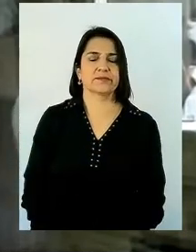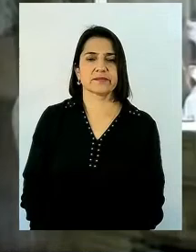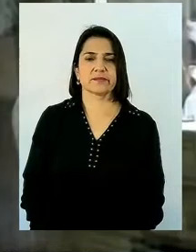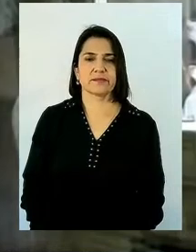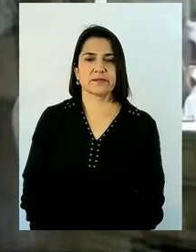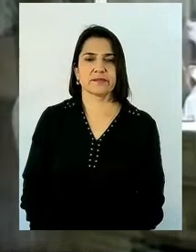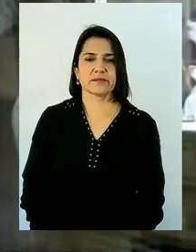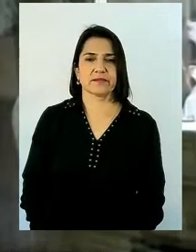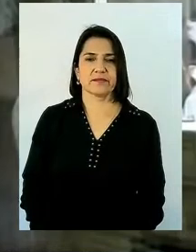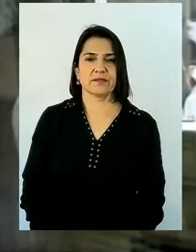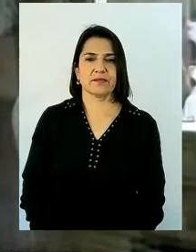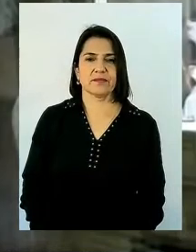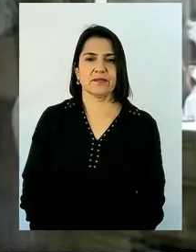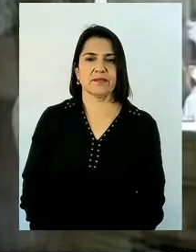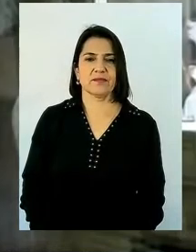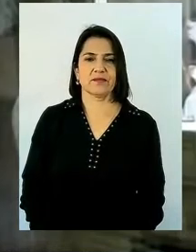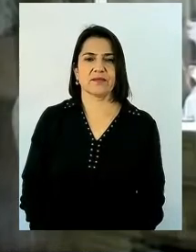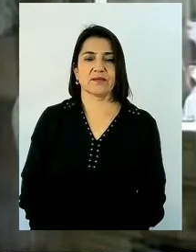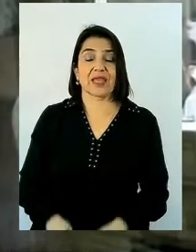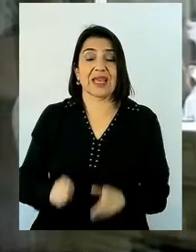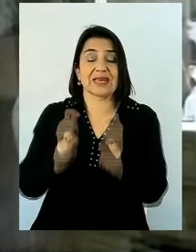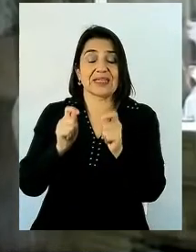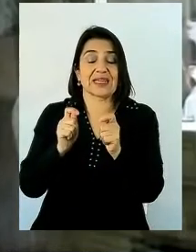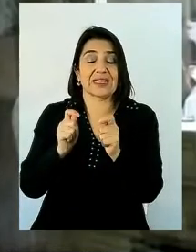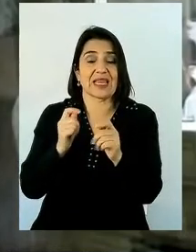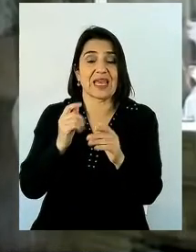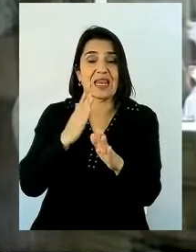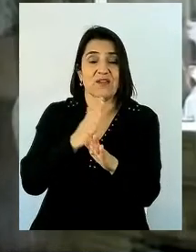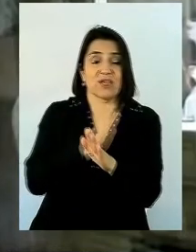en tratar de evitar esto y no una real